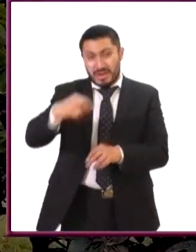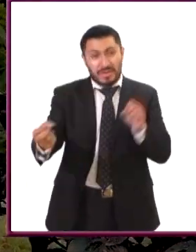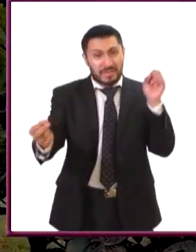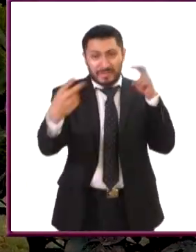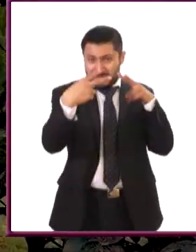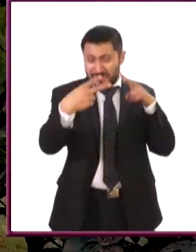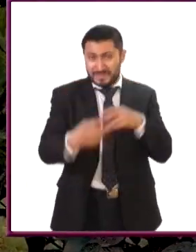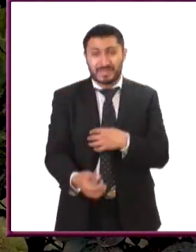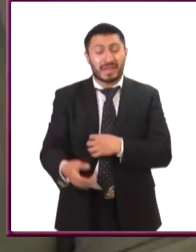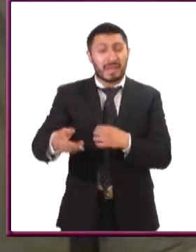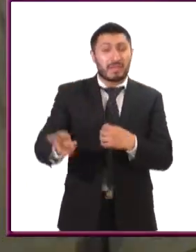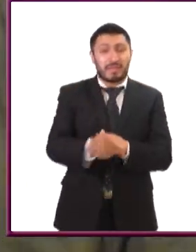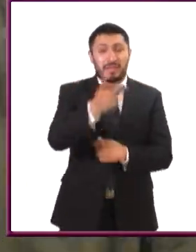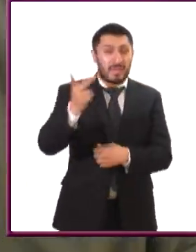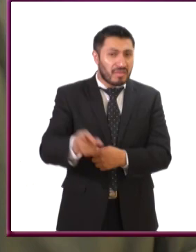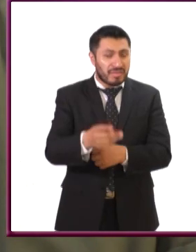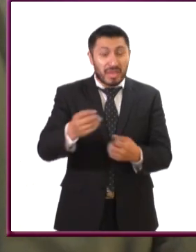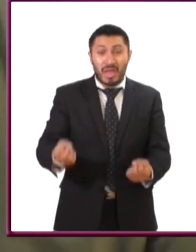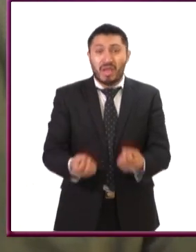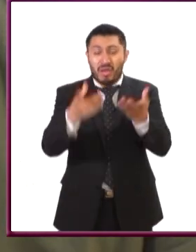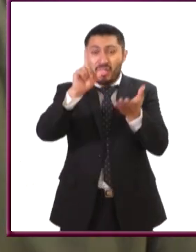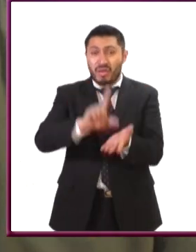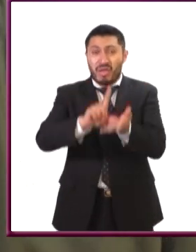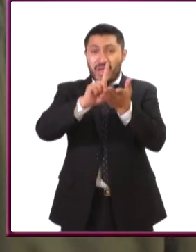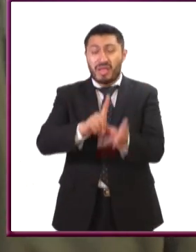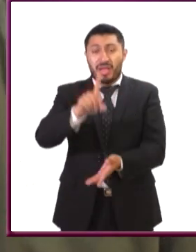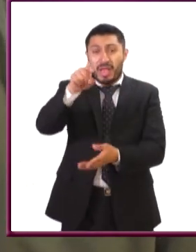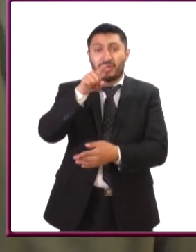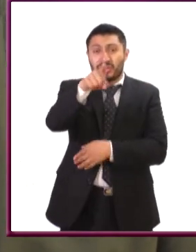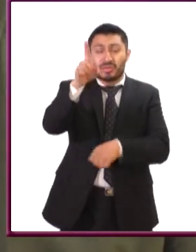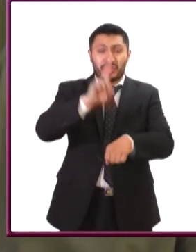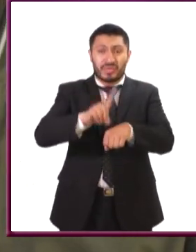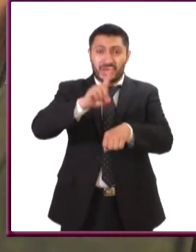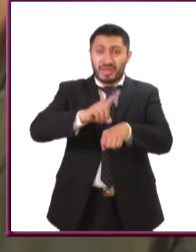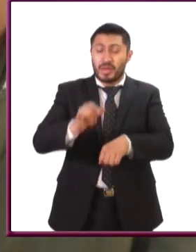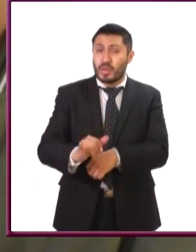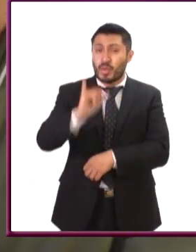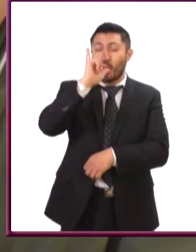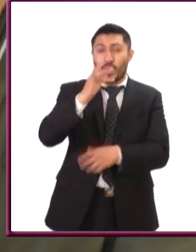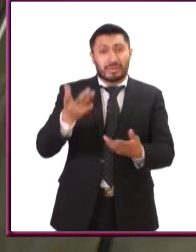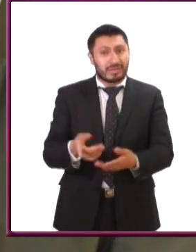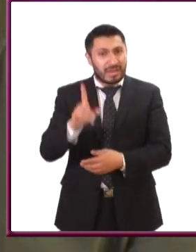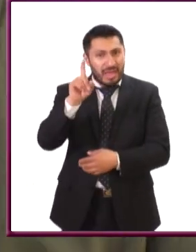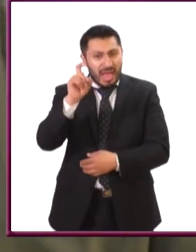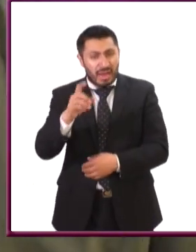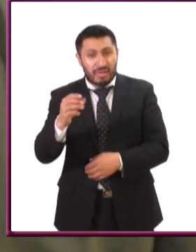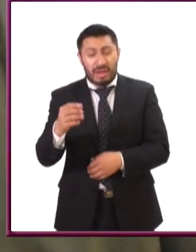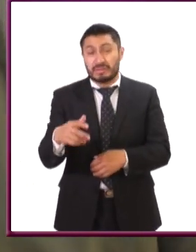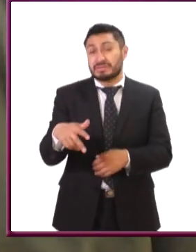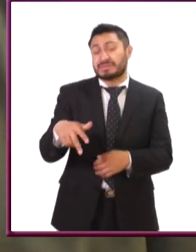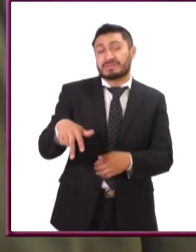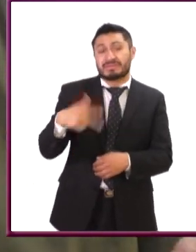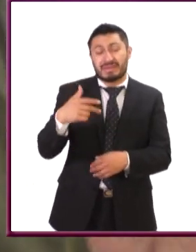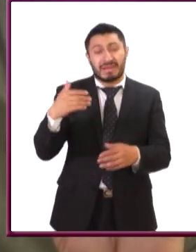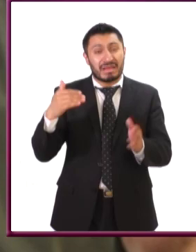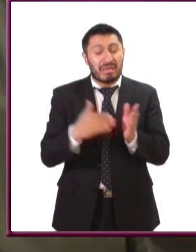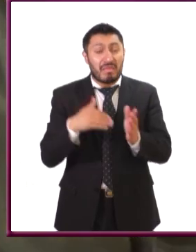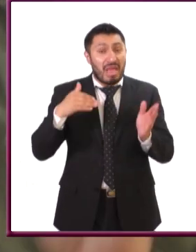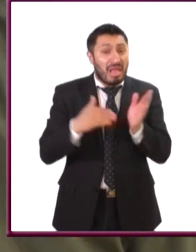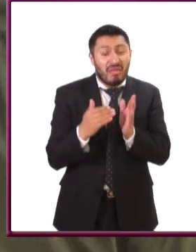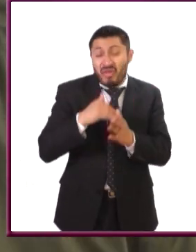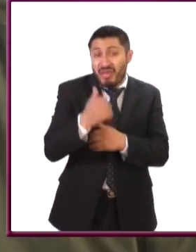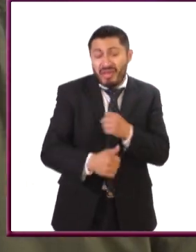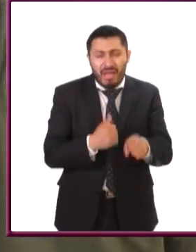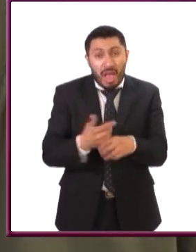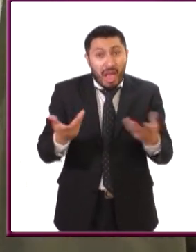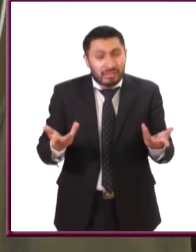elemental para que podamos leerlos. Y la pregunta de hoy es, ¿cuántos litros de agua tomas al día? ¿Será agua de más de